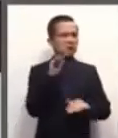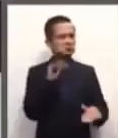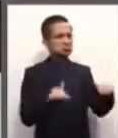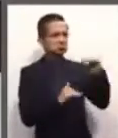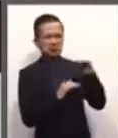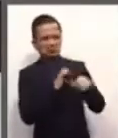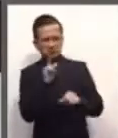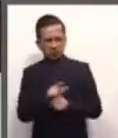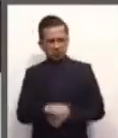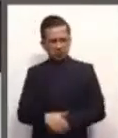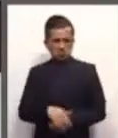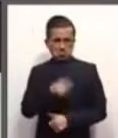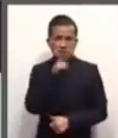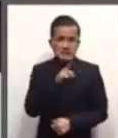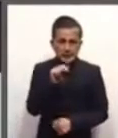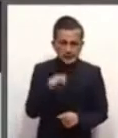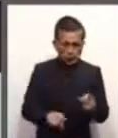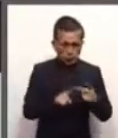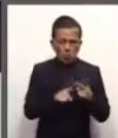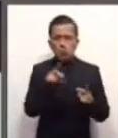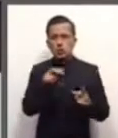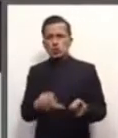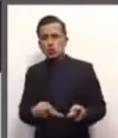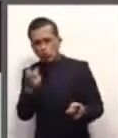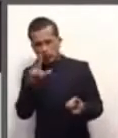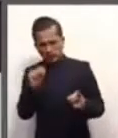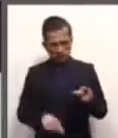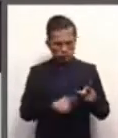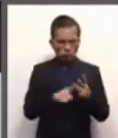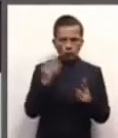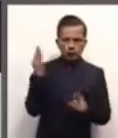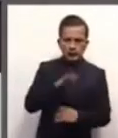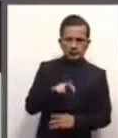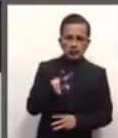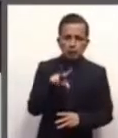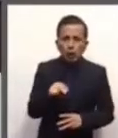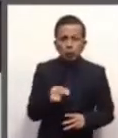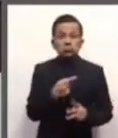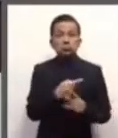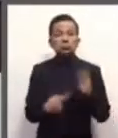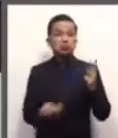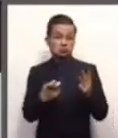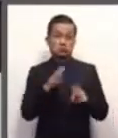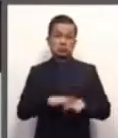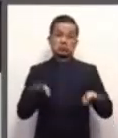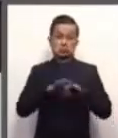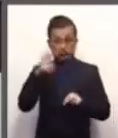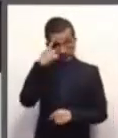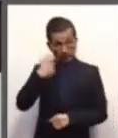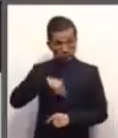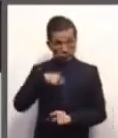No mentir, no robar y no traicionar es por lo que estamos firmes en esta máxima tribuna. Muchas gracias, señor presidente.